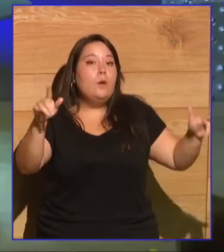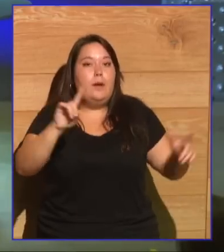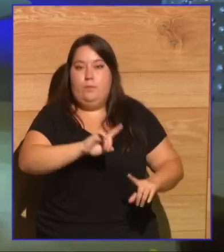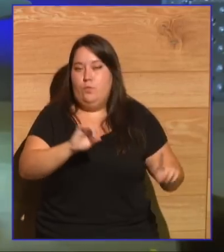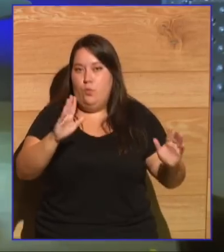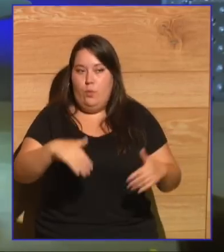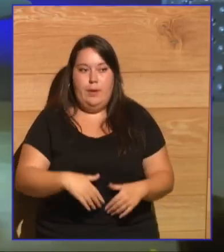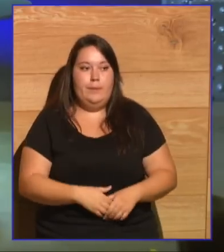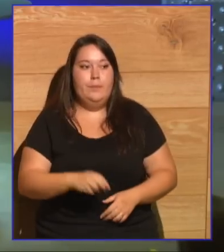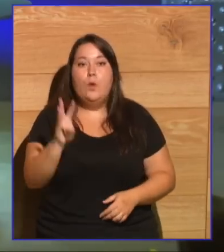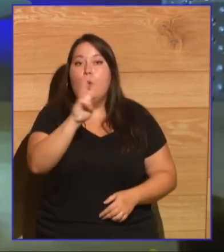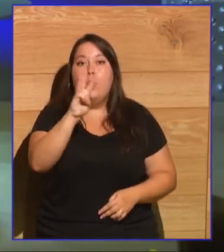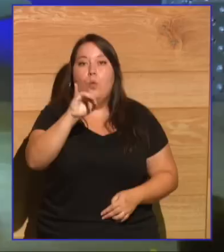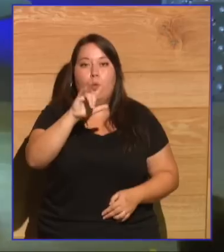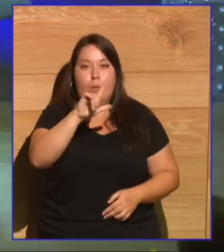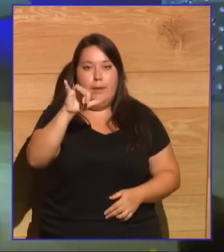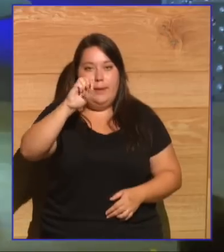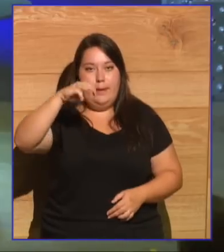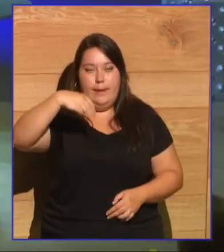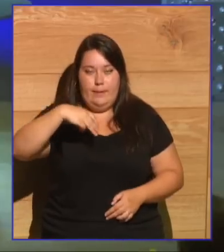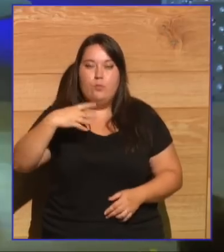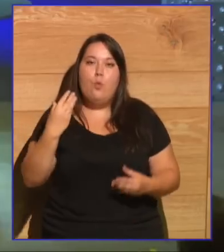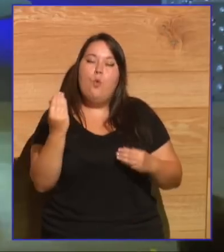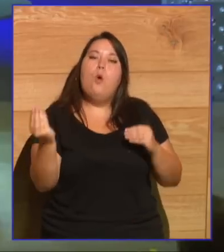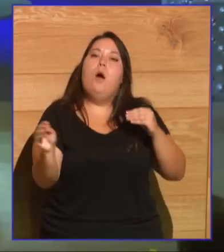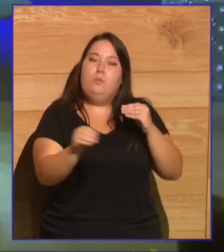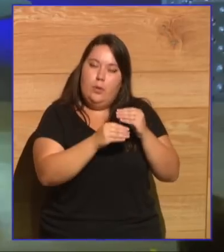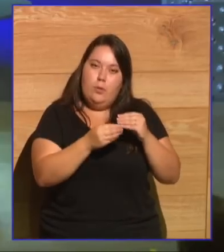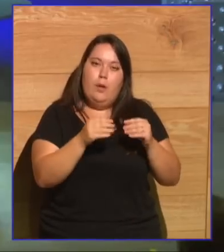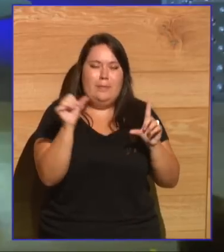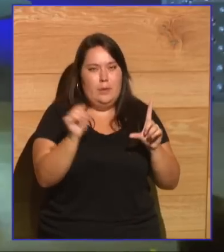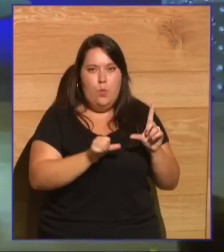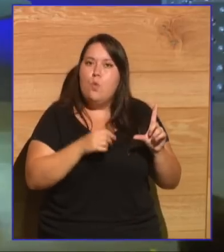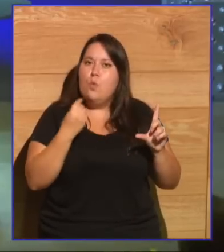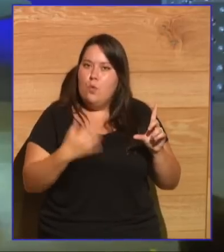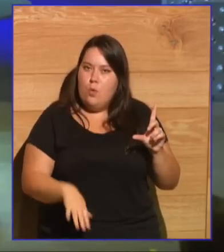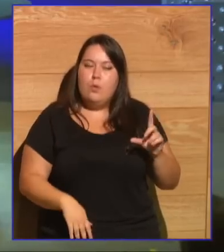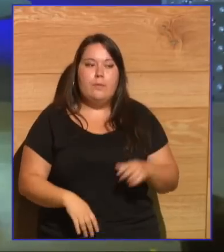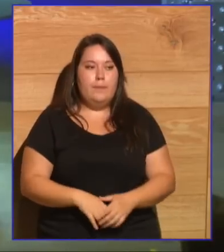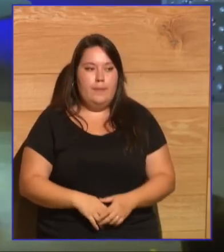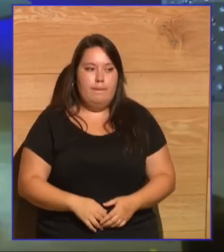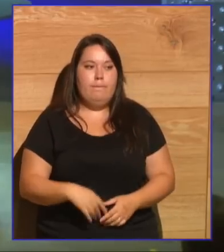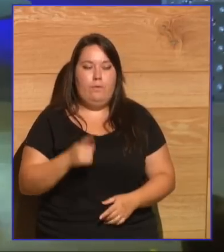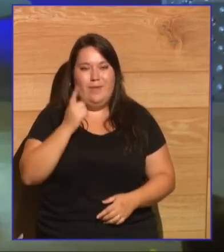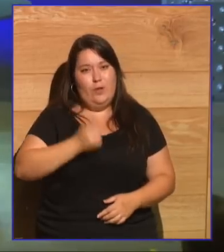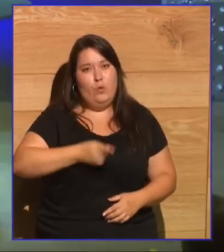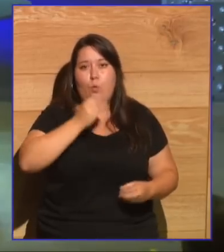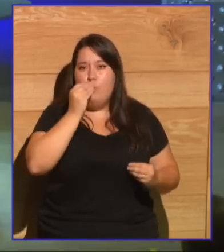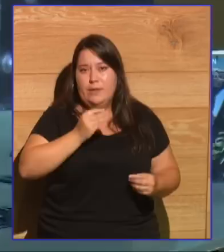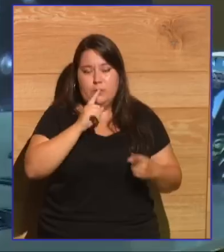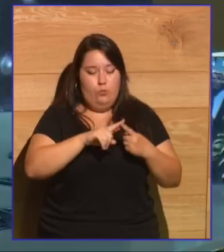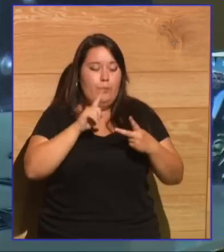williams que yo creo es otra de esas aportaciones de la película grado estamos viendo que hay un pedazo de director unos